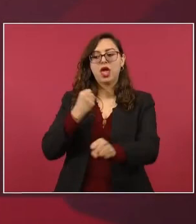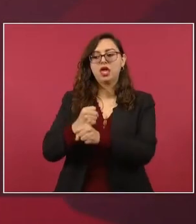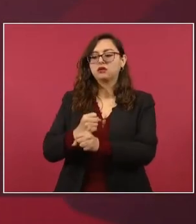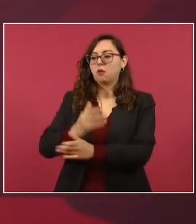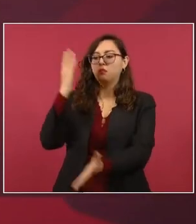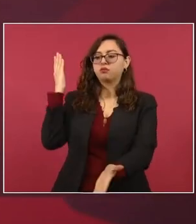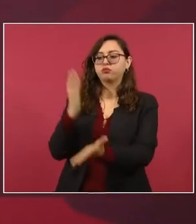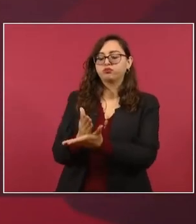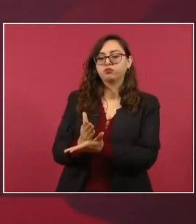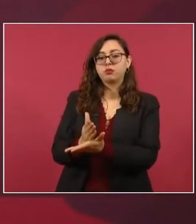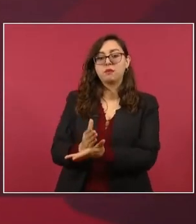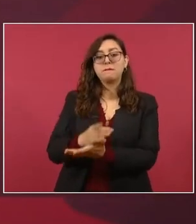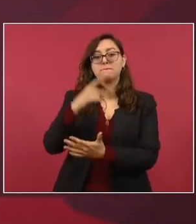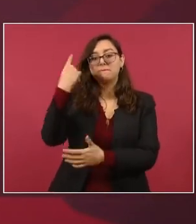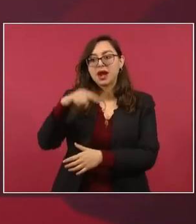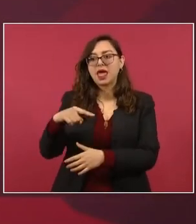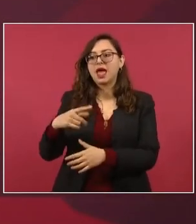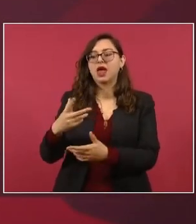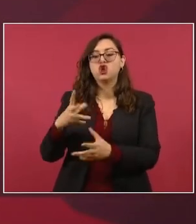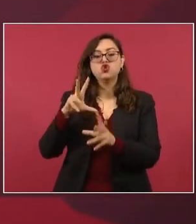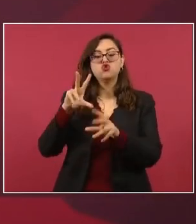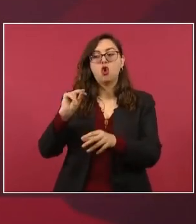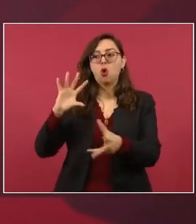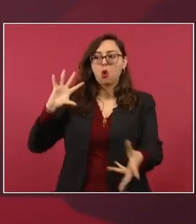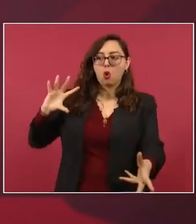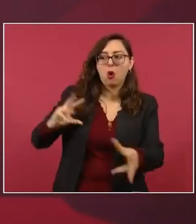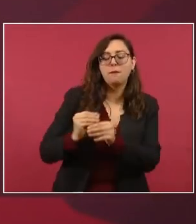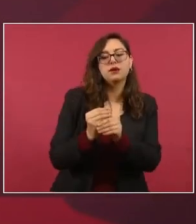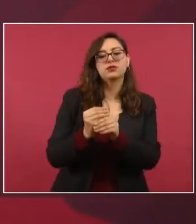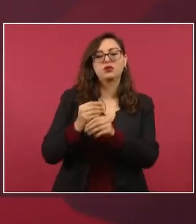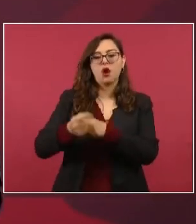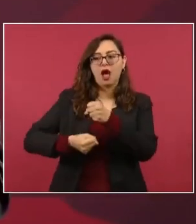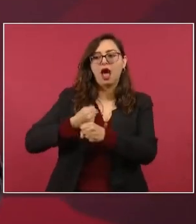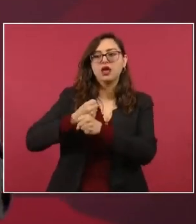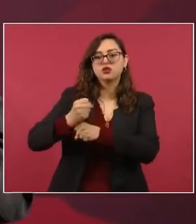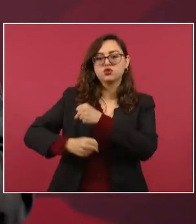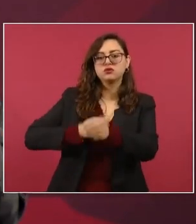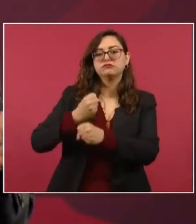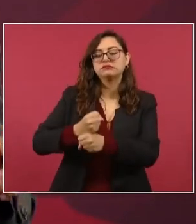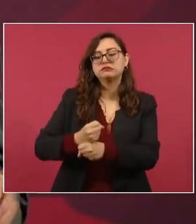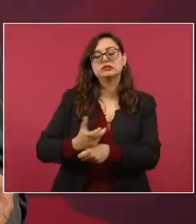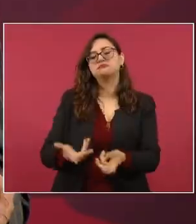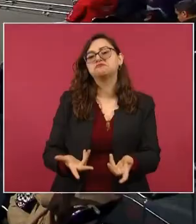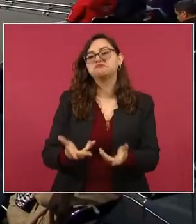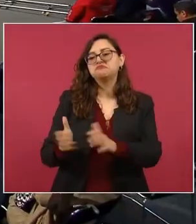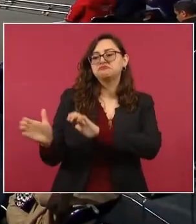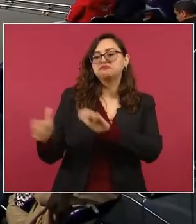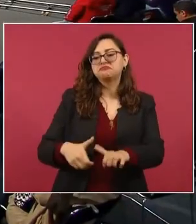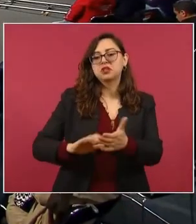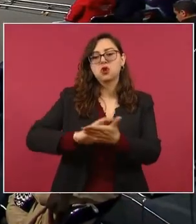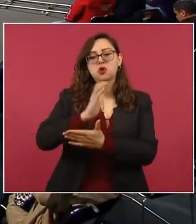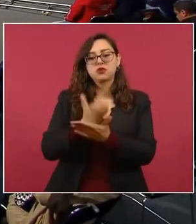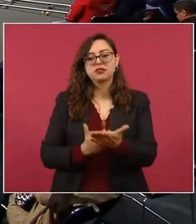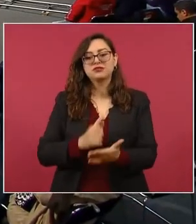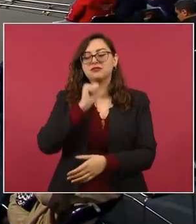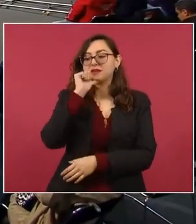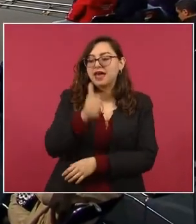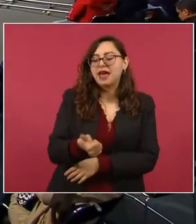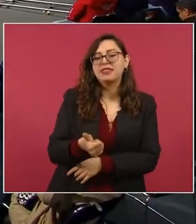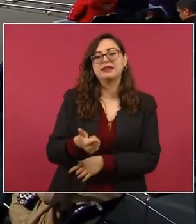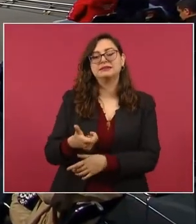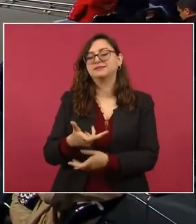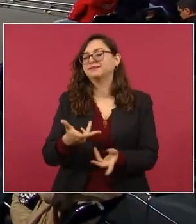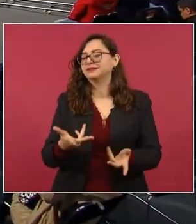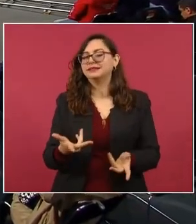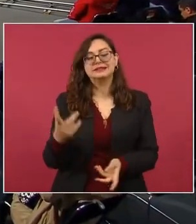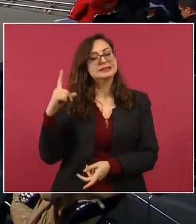antigüedad. Hemos estado luchando contra esto, el llamado outsourcing, la subcontratación,